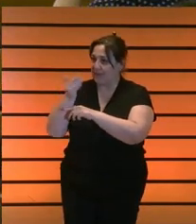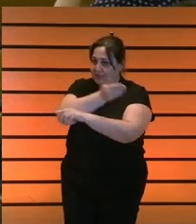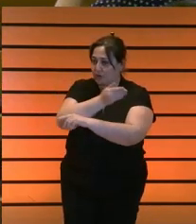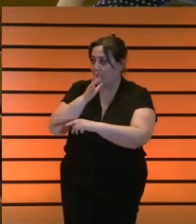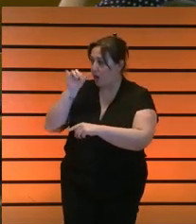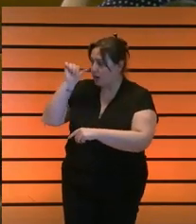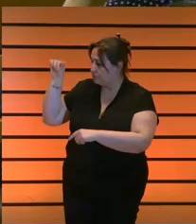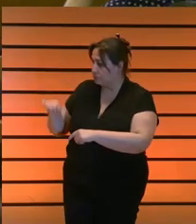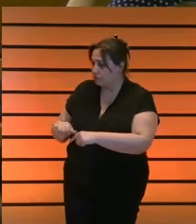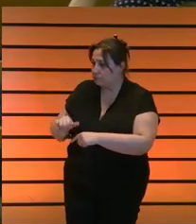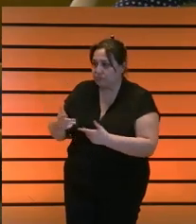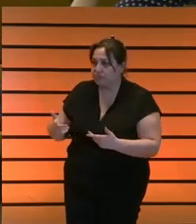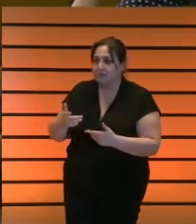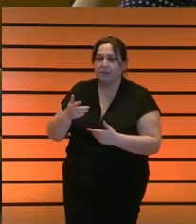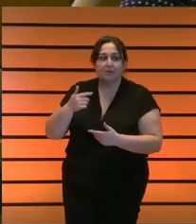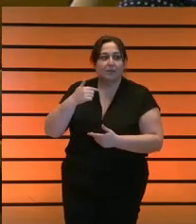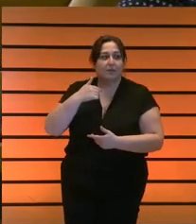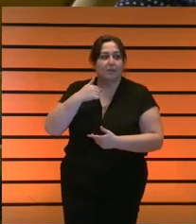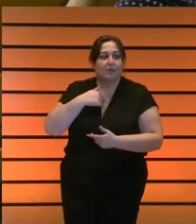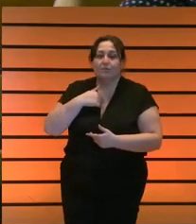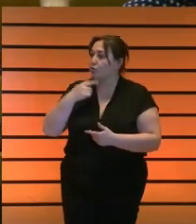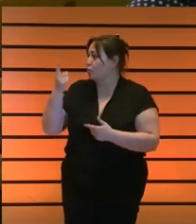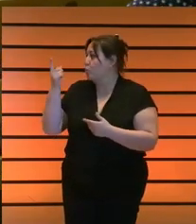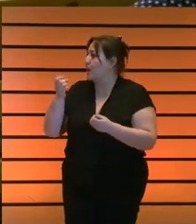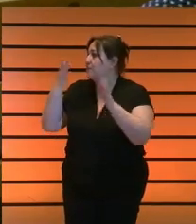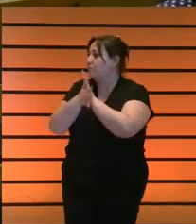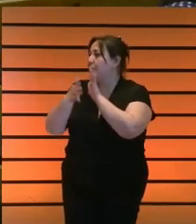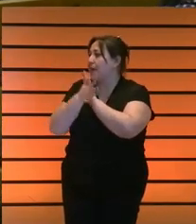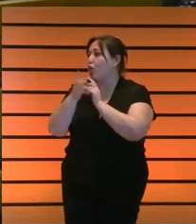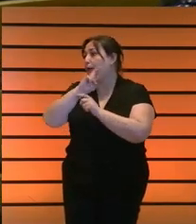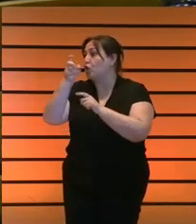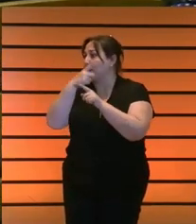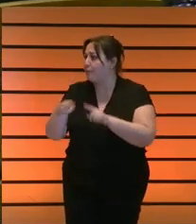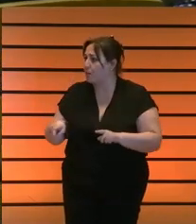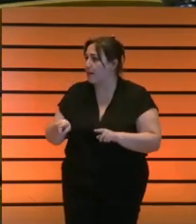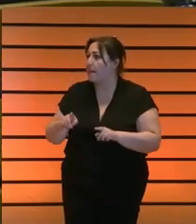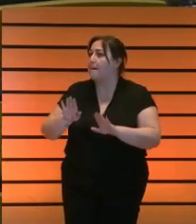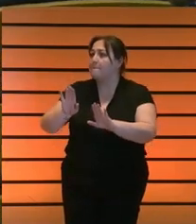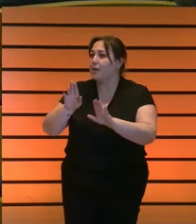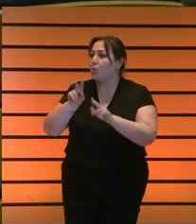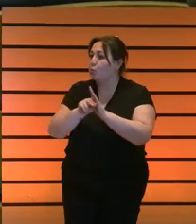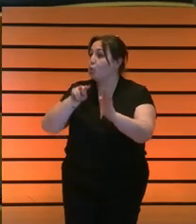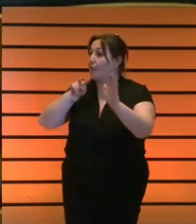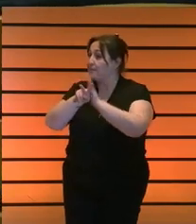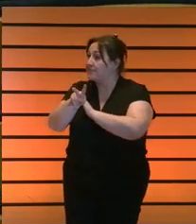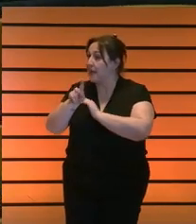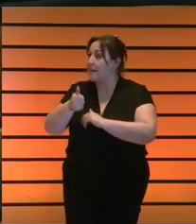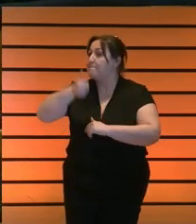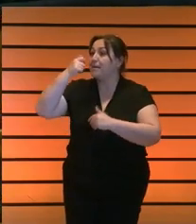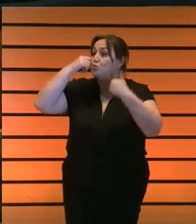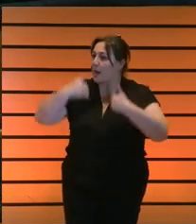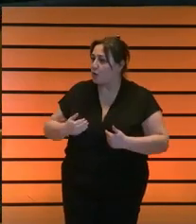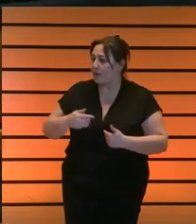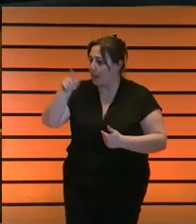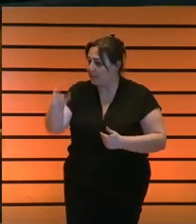no he expresado igual pero Esa visión humanista y de la persona del centro